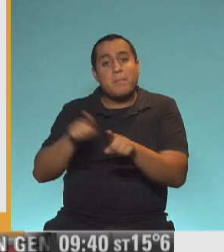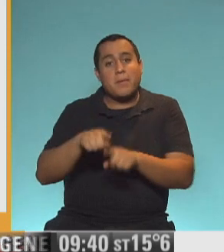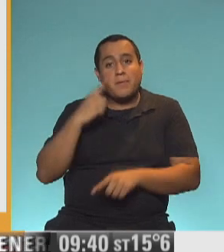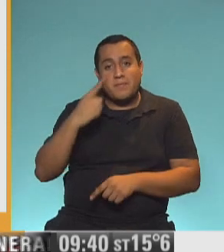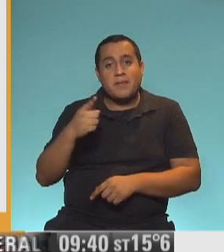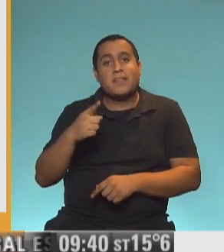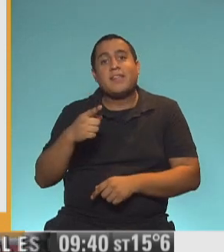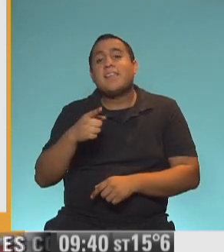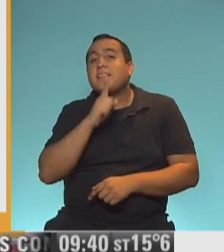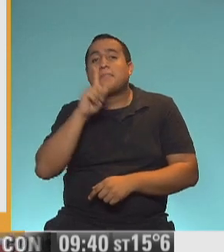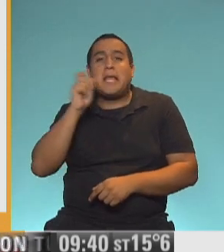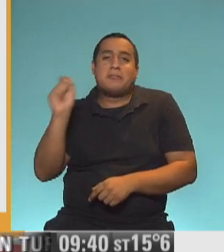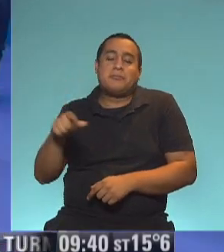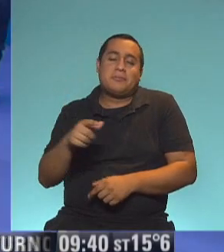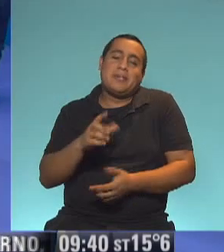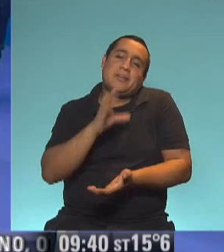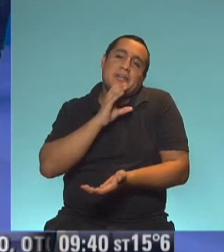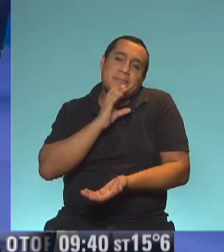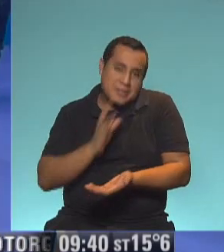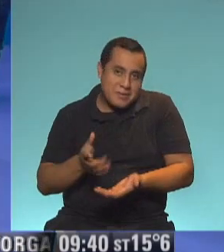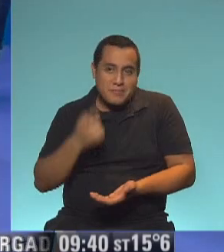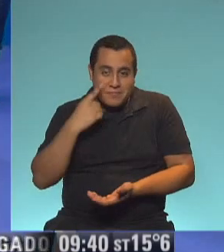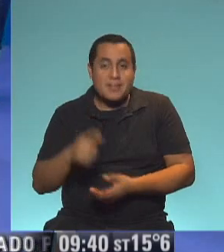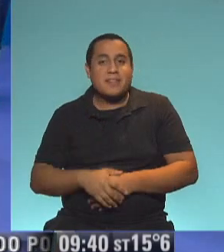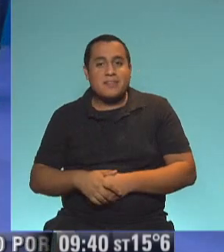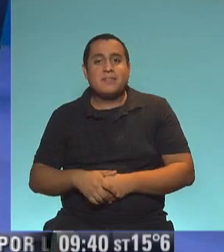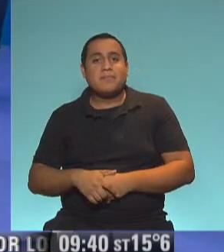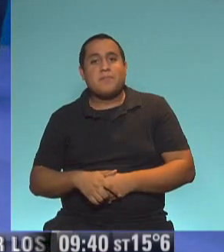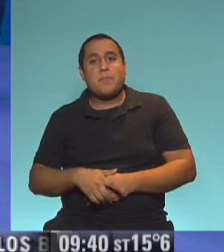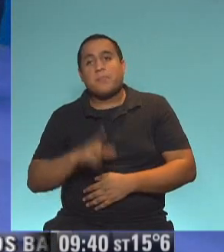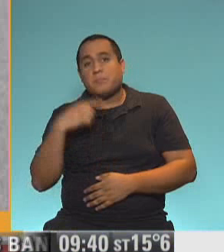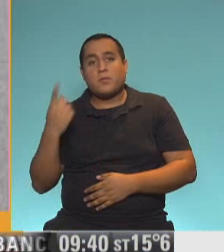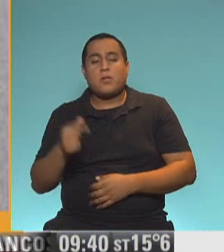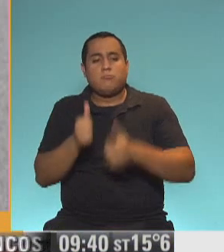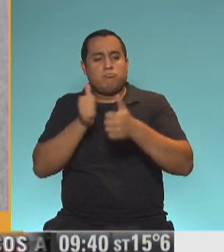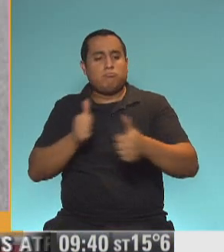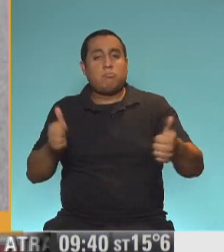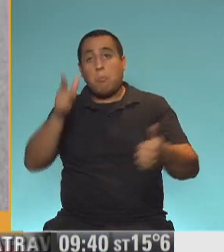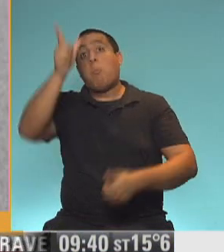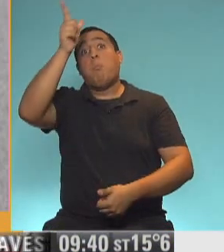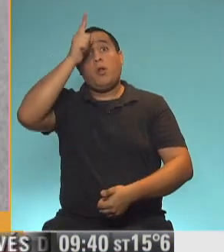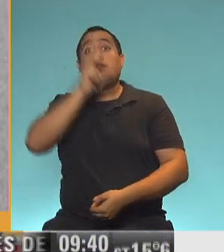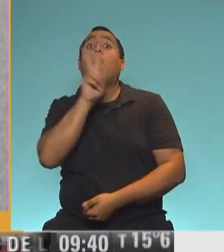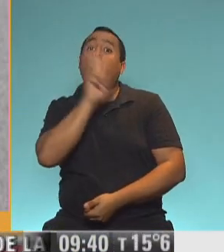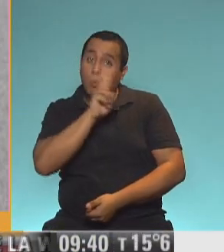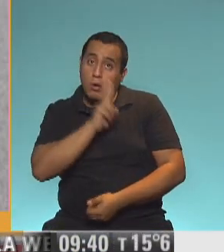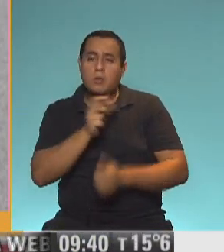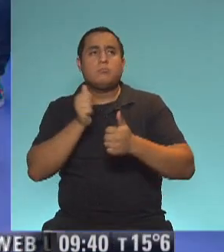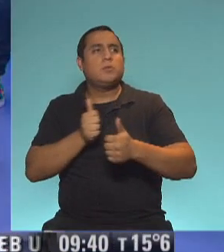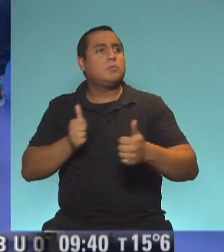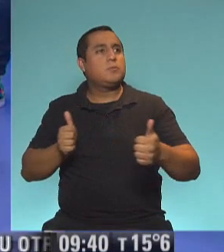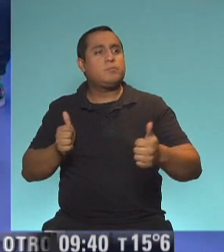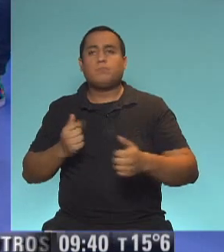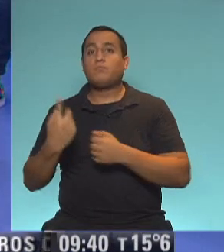Elvira cuando era joven. Muy bien. Qué grande la tía Elvira. Señoras policías, claro. También lo vemos por las